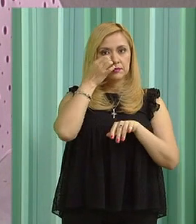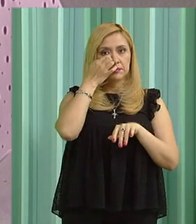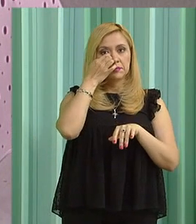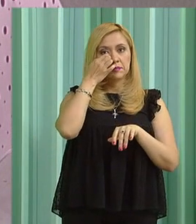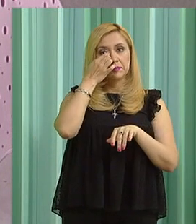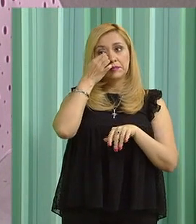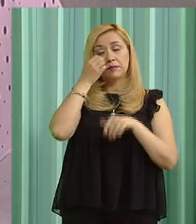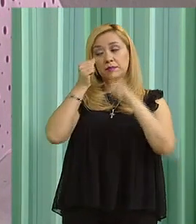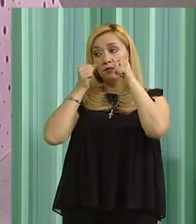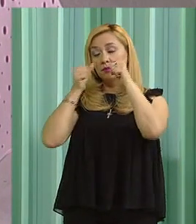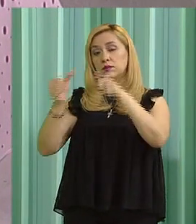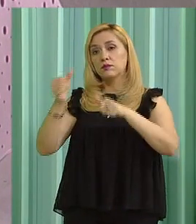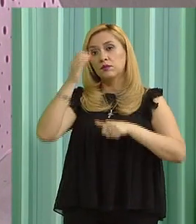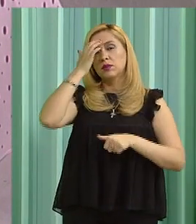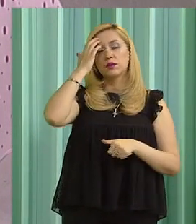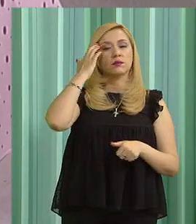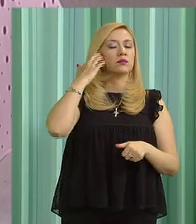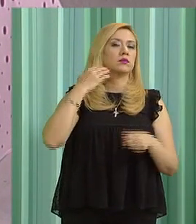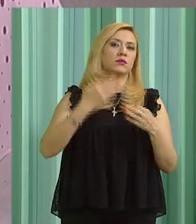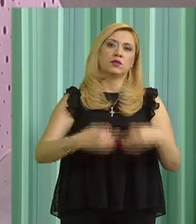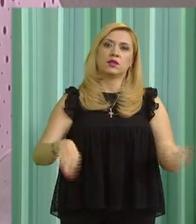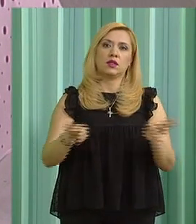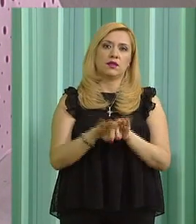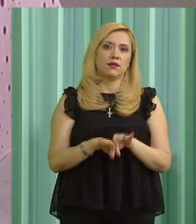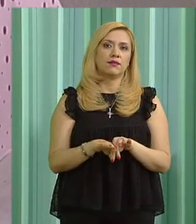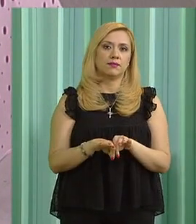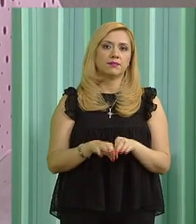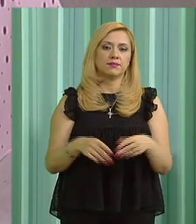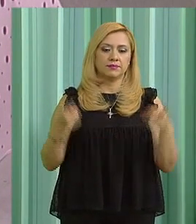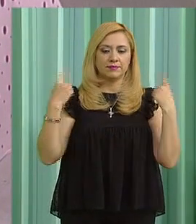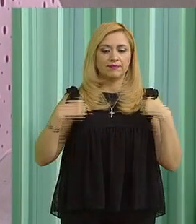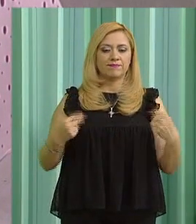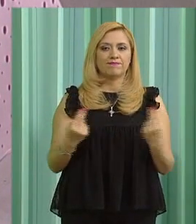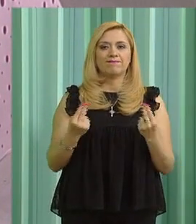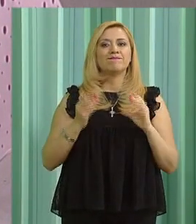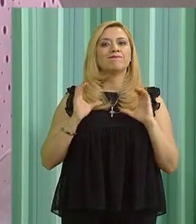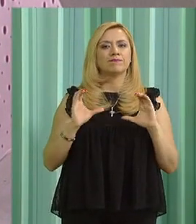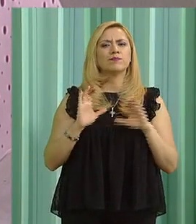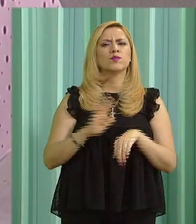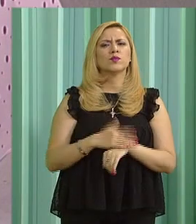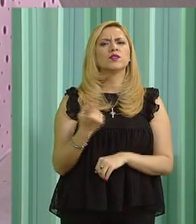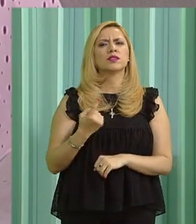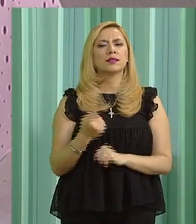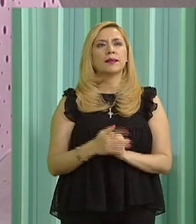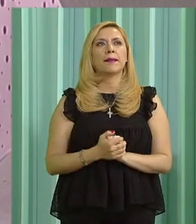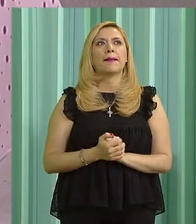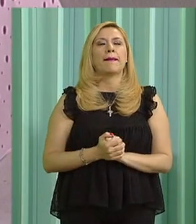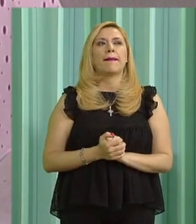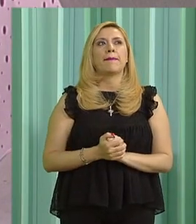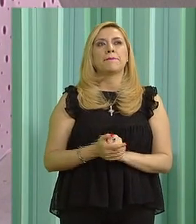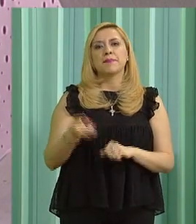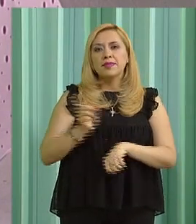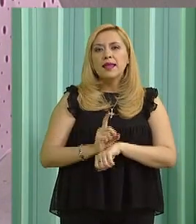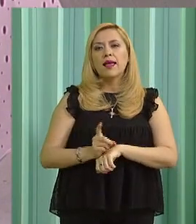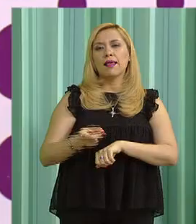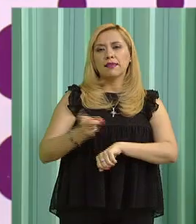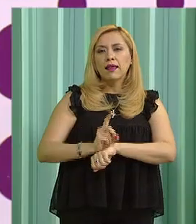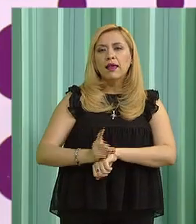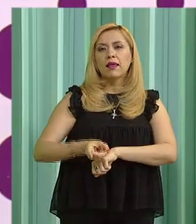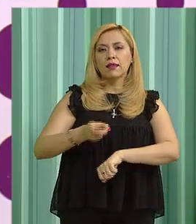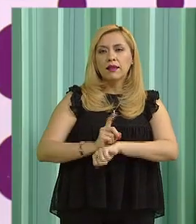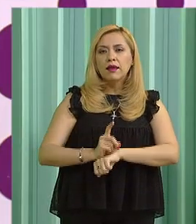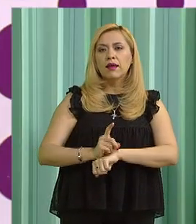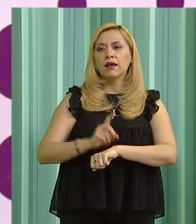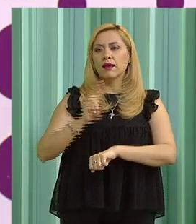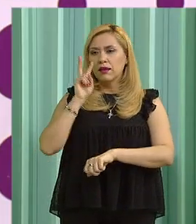sido vulneradas es fundamental porque el proceso de estar día a día con este tipo